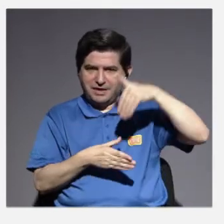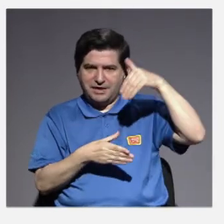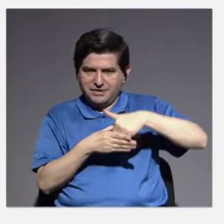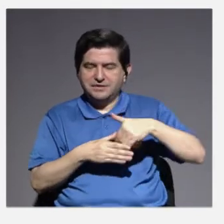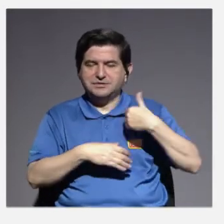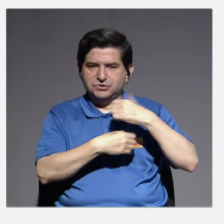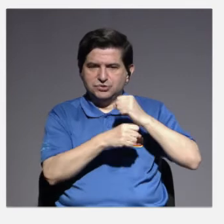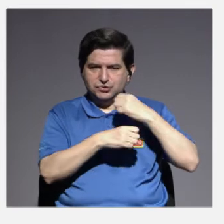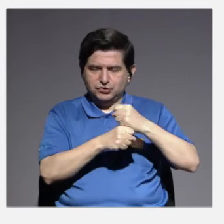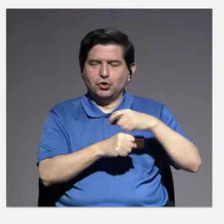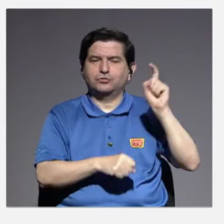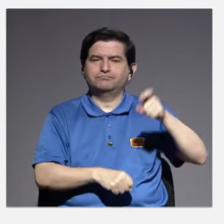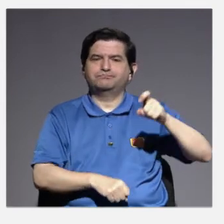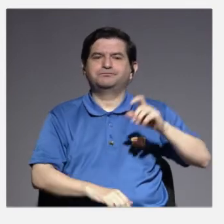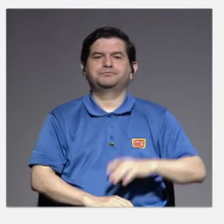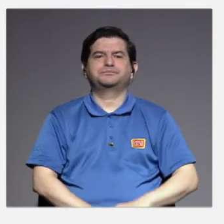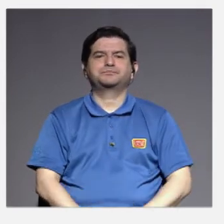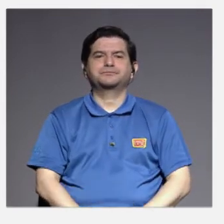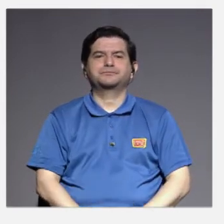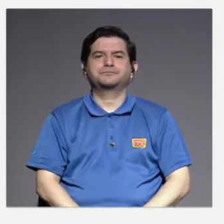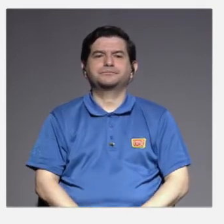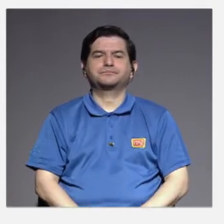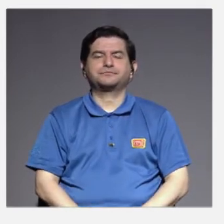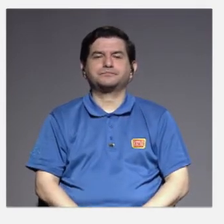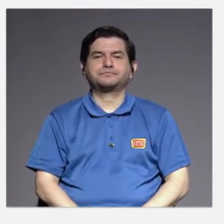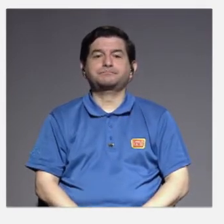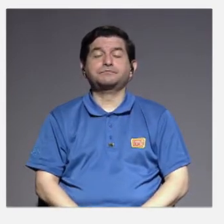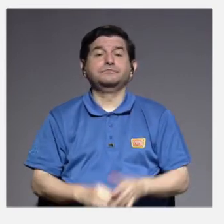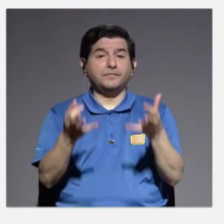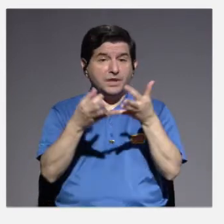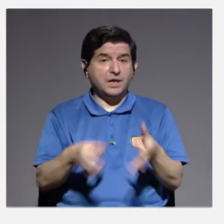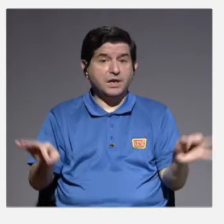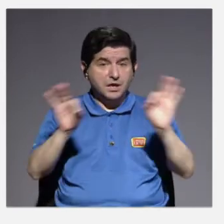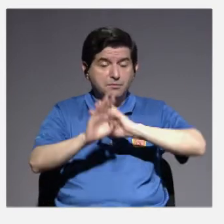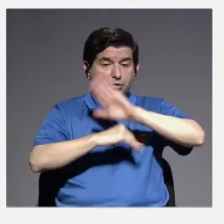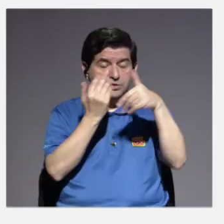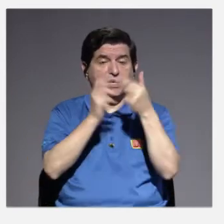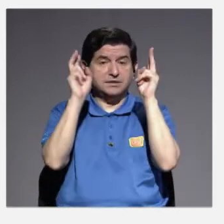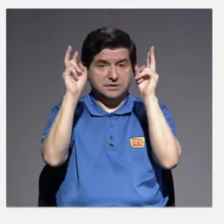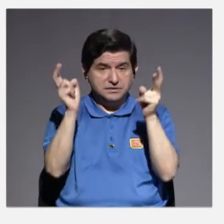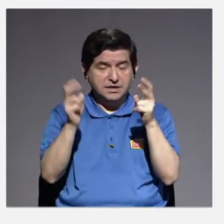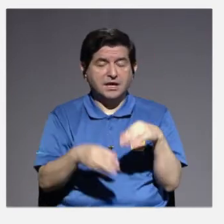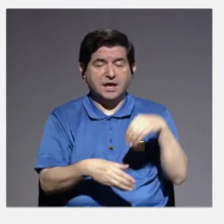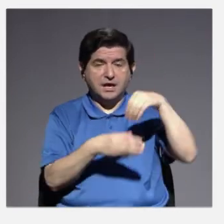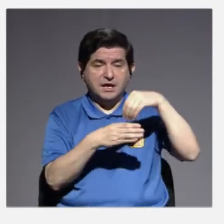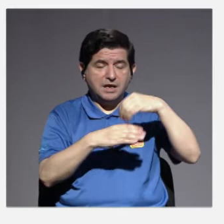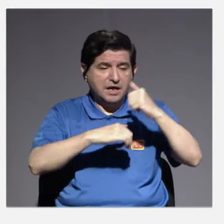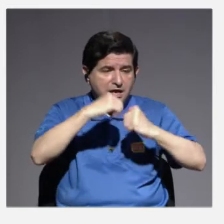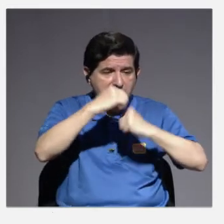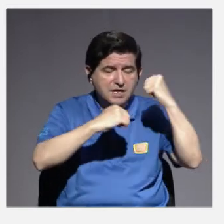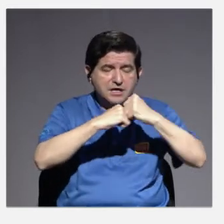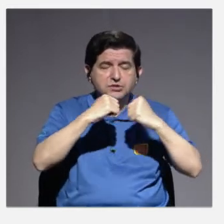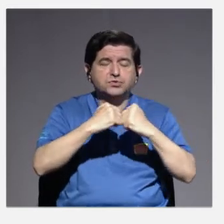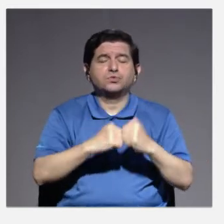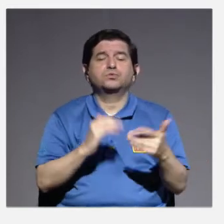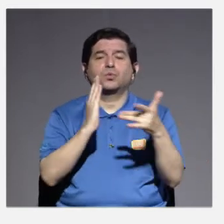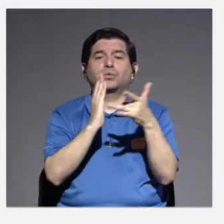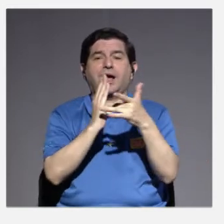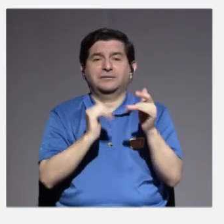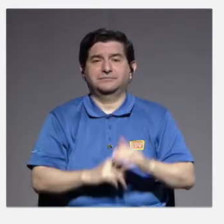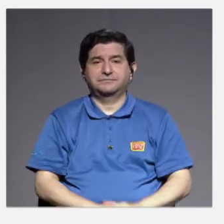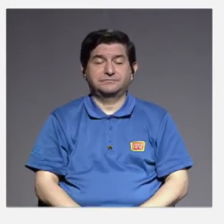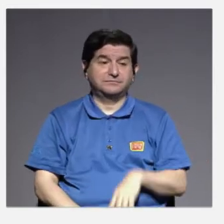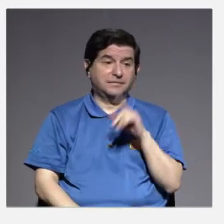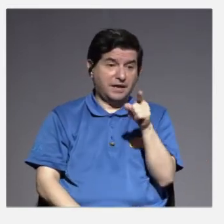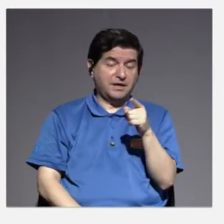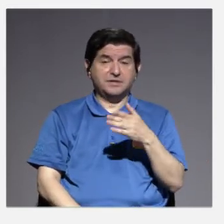las municipalidades. También es importante todo el tema que tiene que ver con la inversión en infraestructura tecnológica, porque finalmente esto